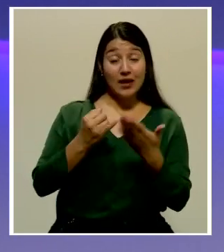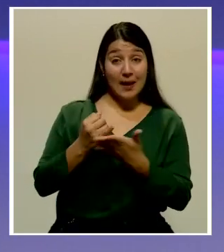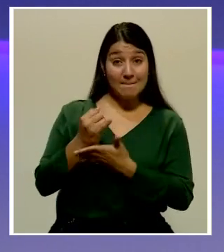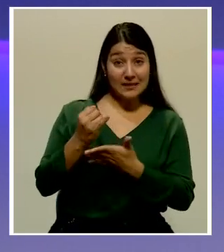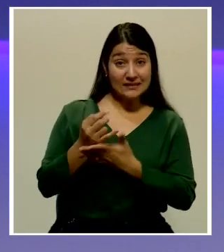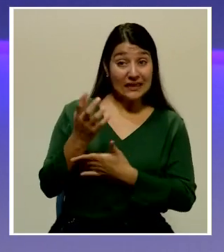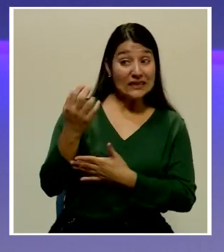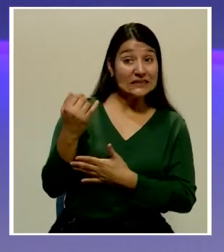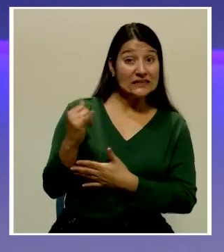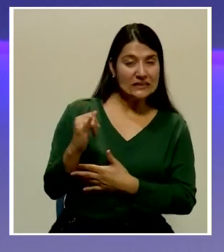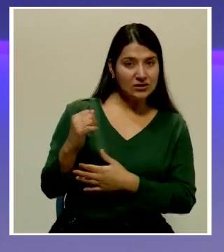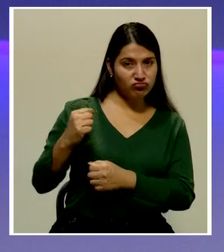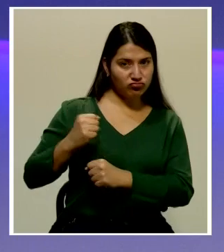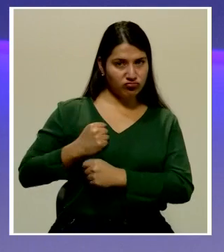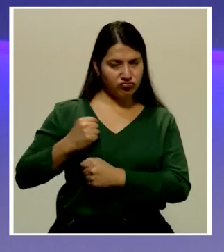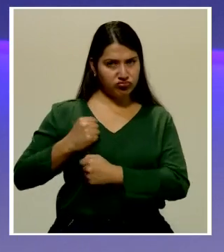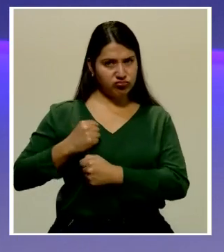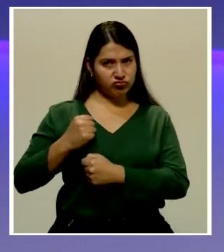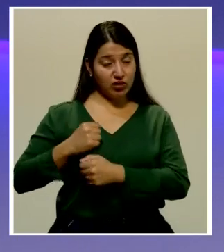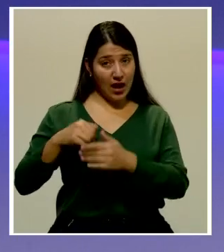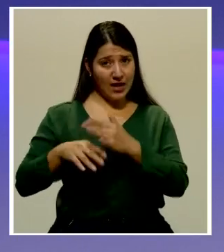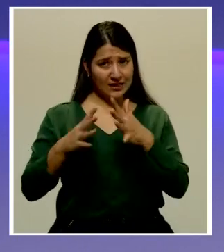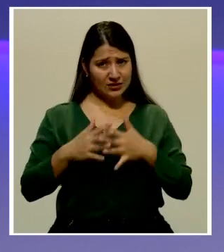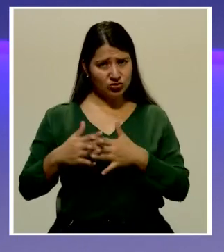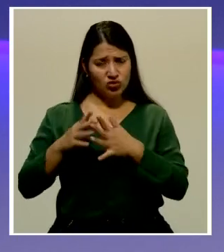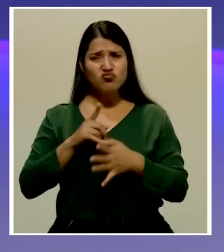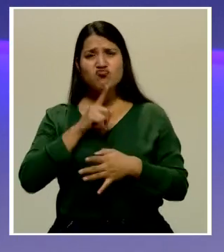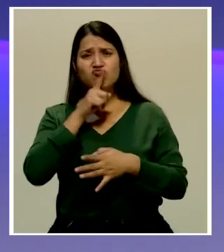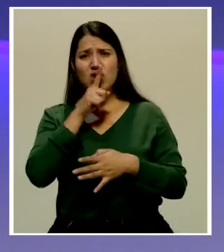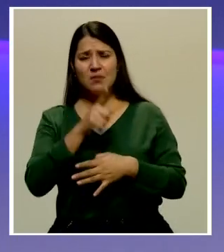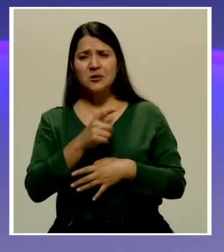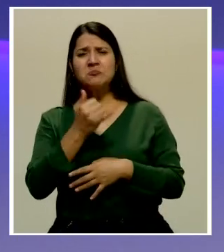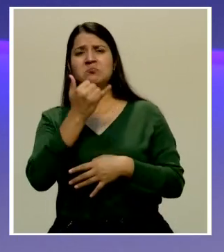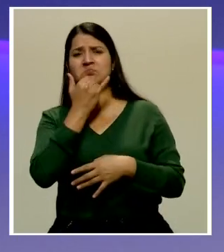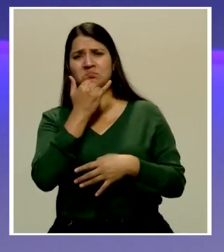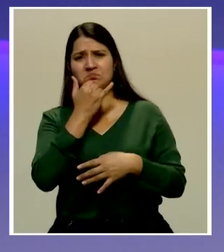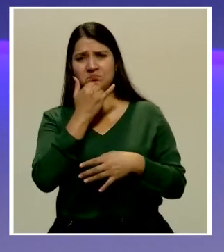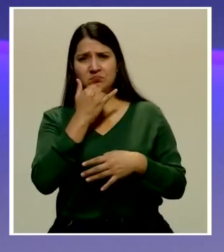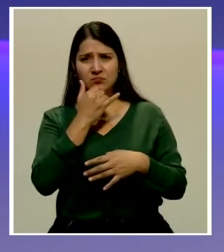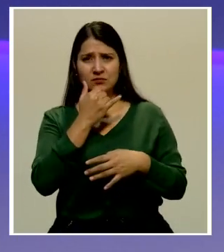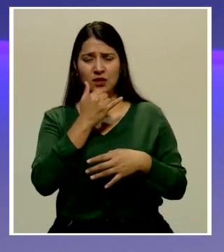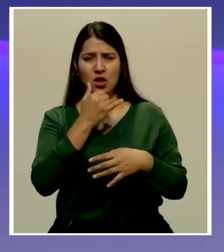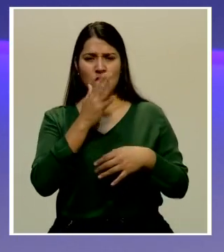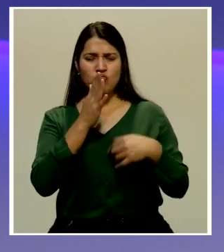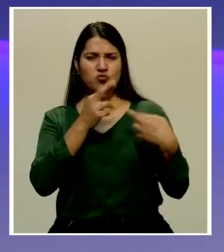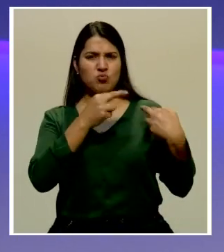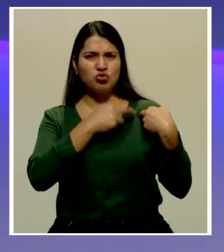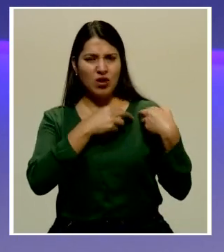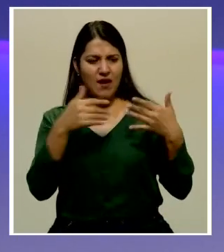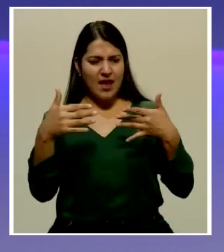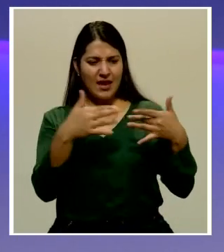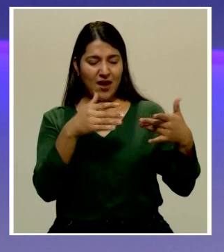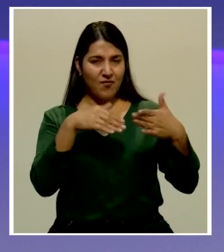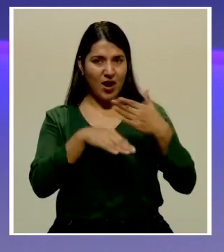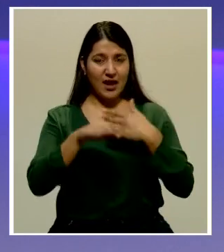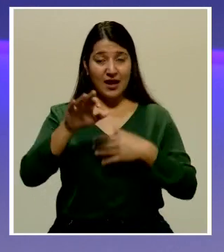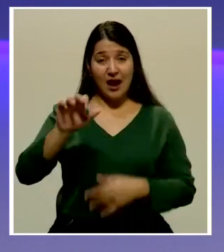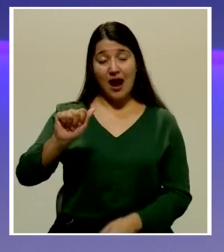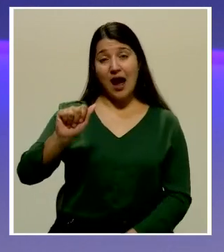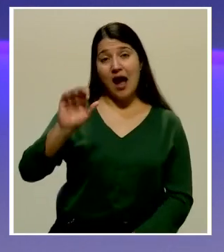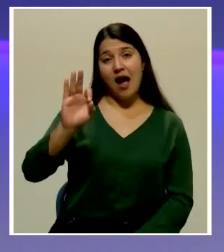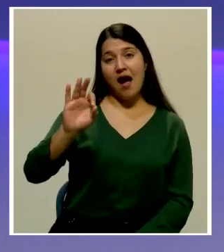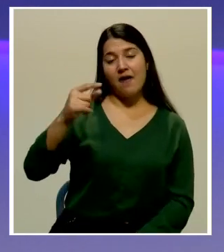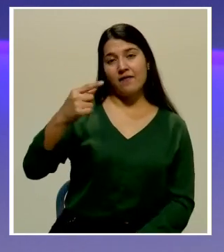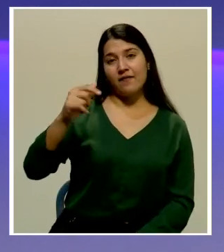fuerzas estadounidenses cometieron crímenes de guerra en Afganistán. La orden ejecutiva del presidente